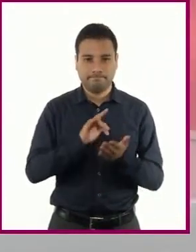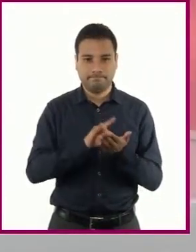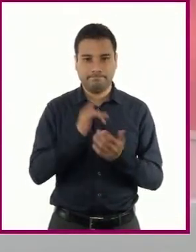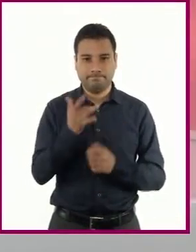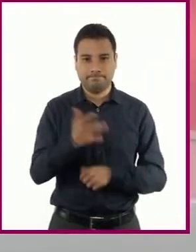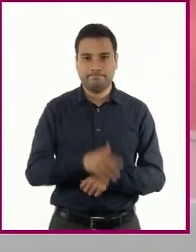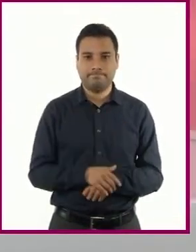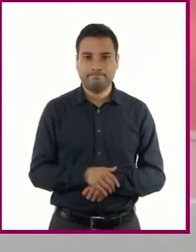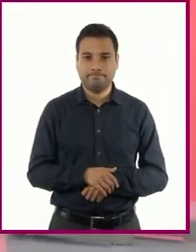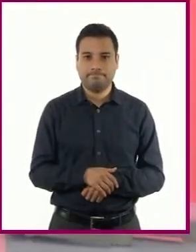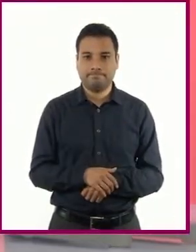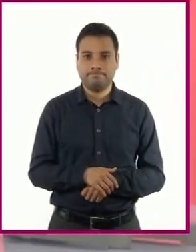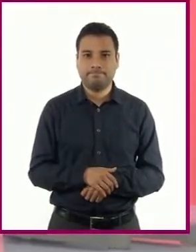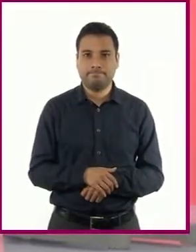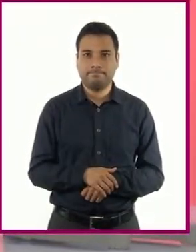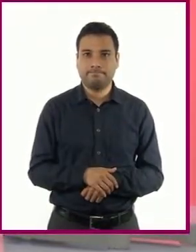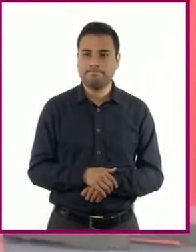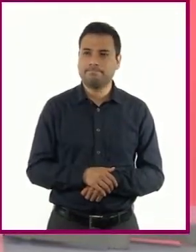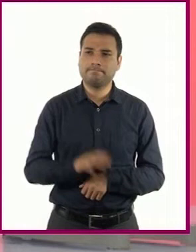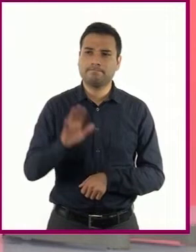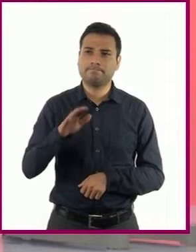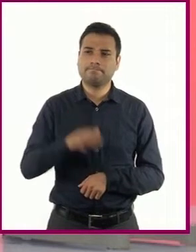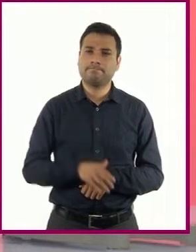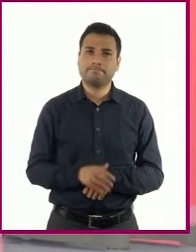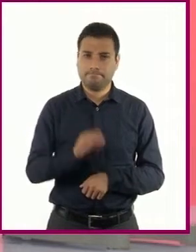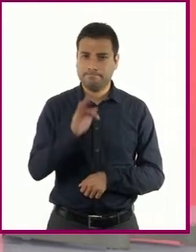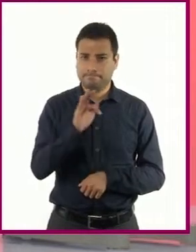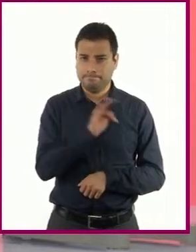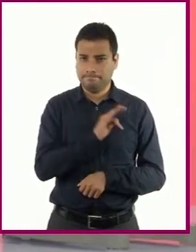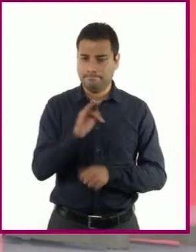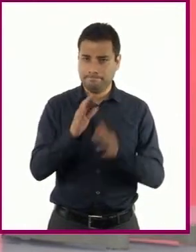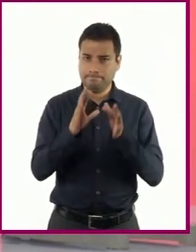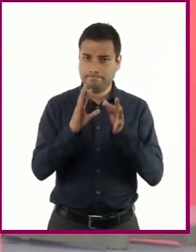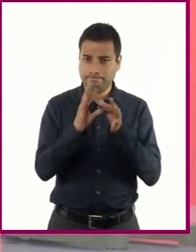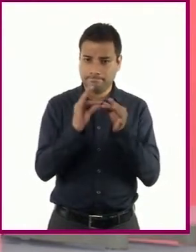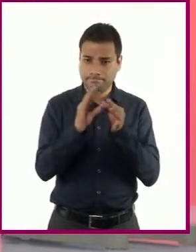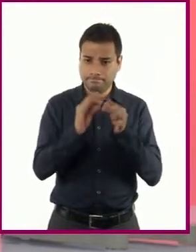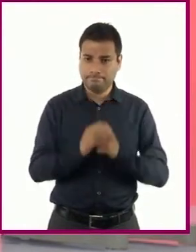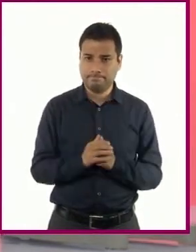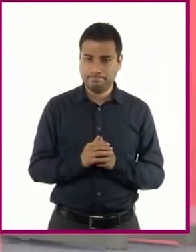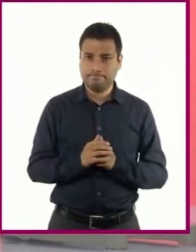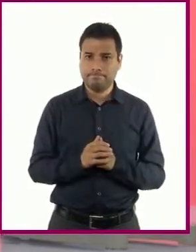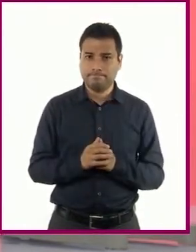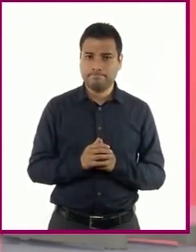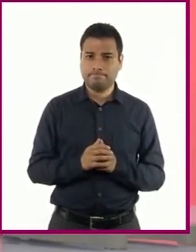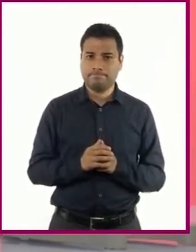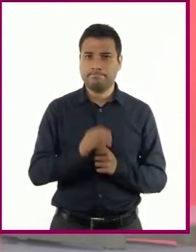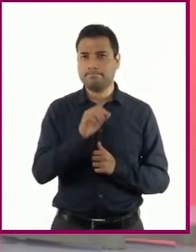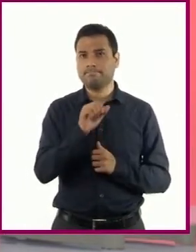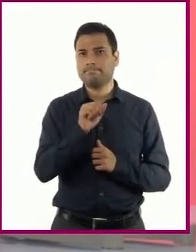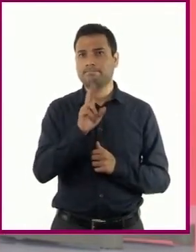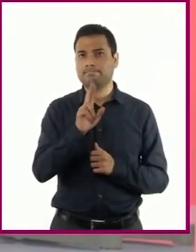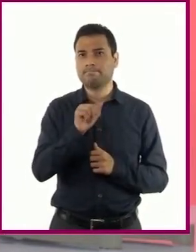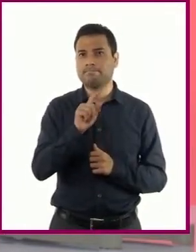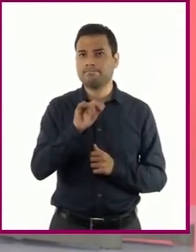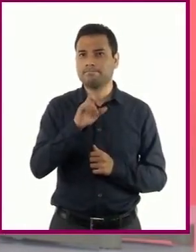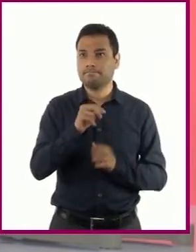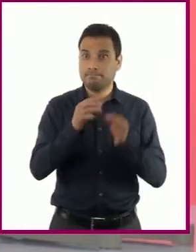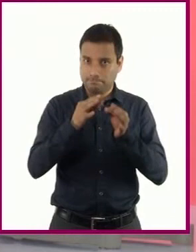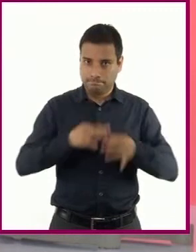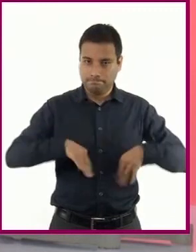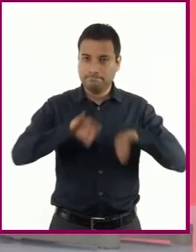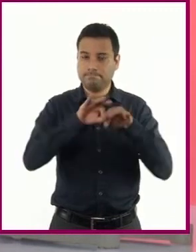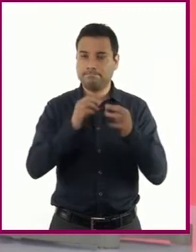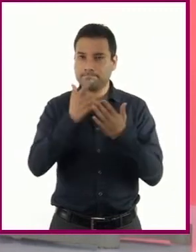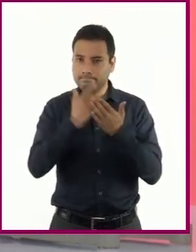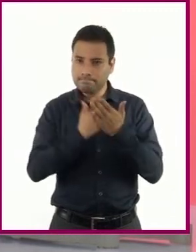Muchas gracias, doctor. Doctor, ¿nos podría comentar qué tan importante es la cantidad de sustancia en el área de investigación de